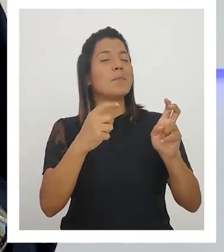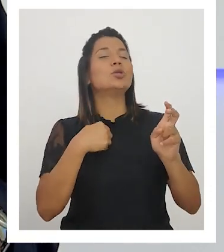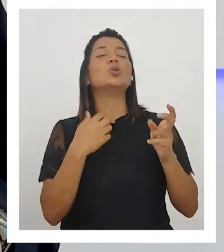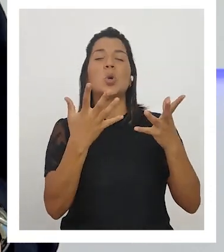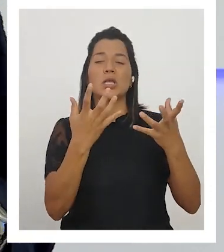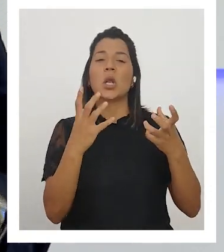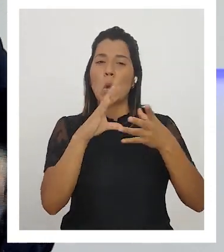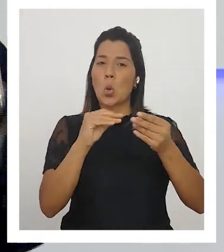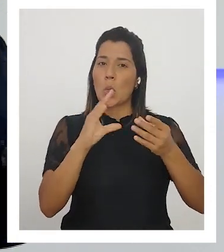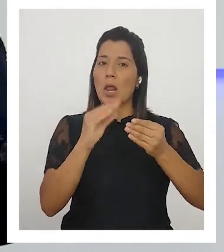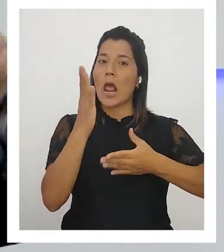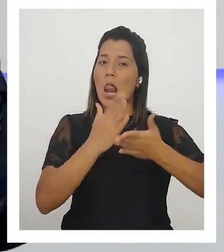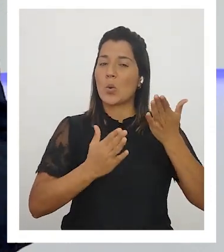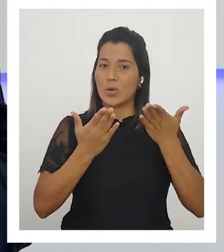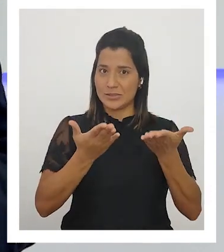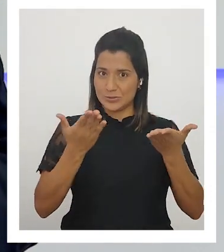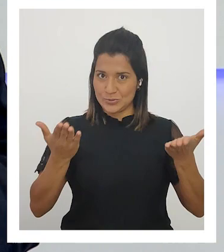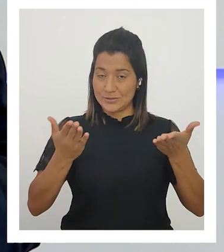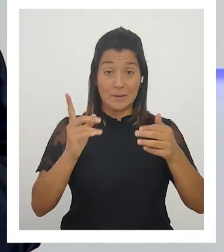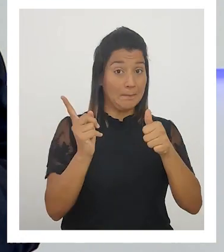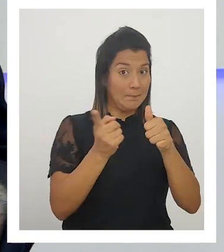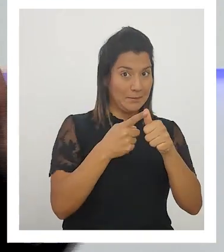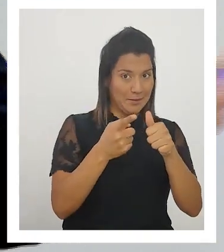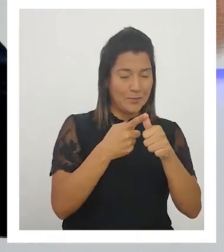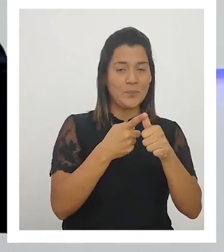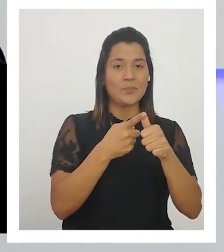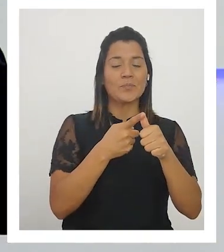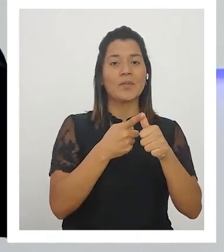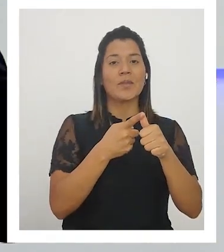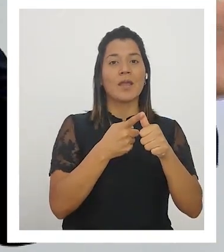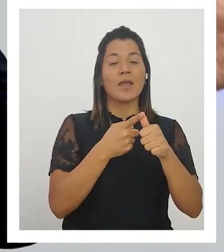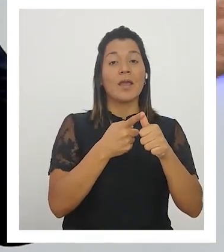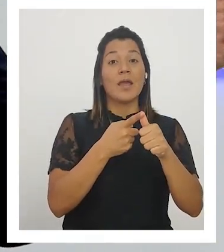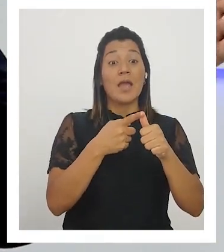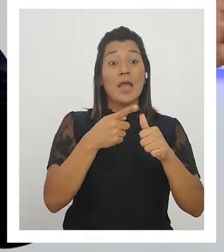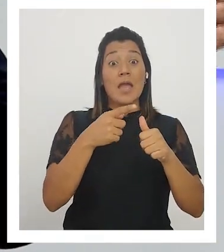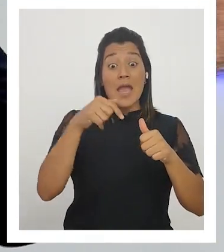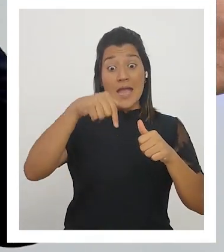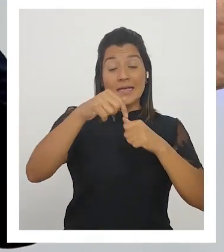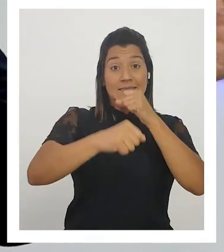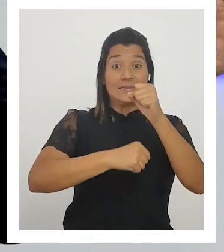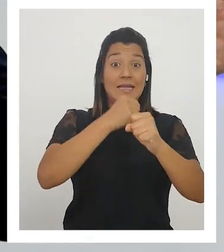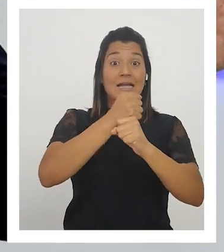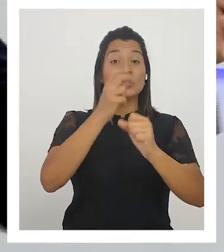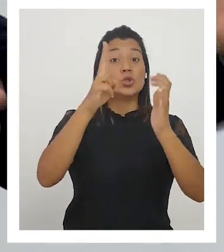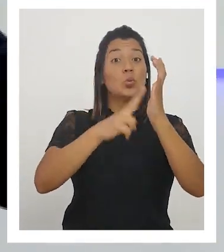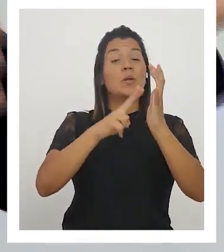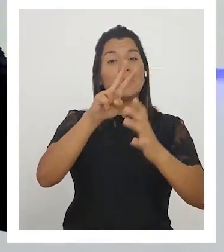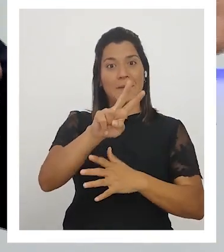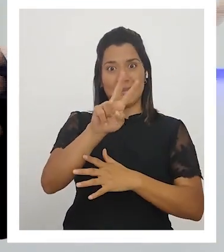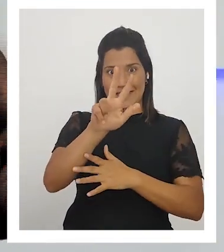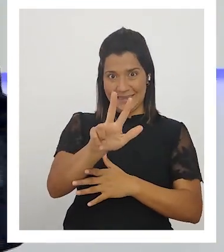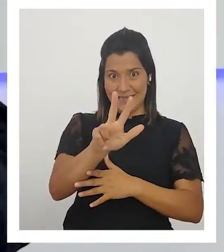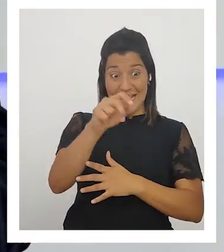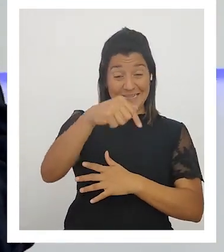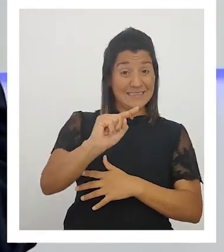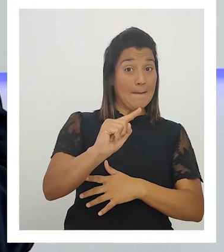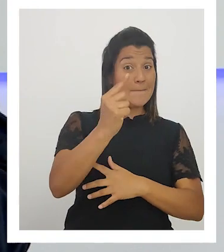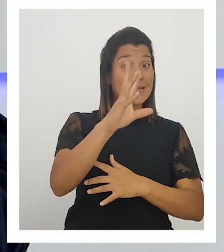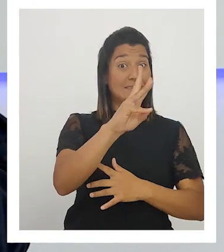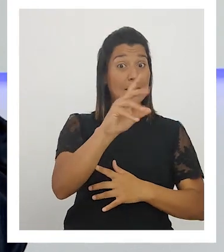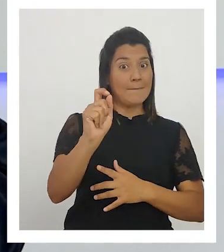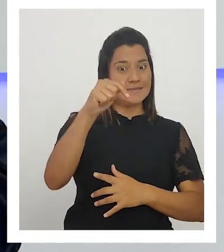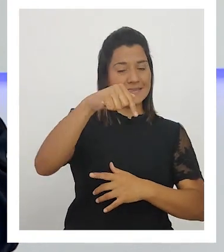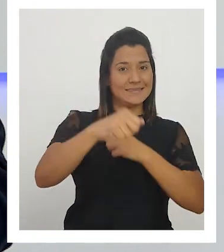varias cosas. Primero, que en lo que llevamos de 2023, en este primer semestre